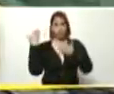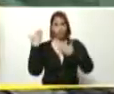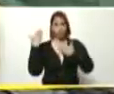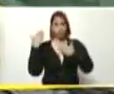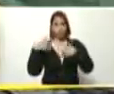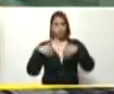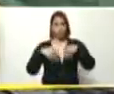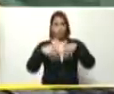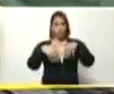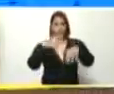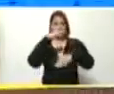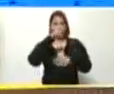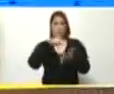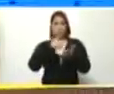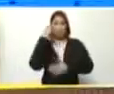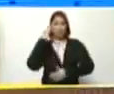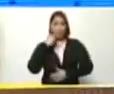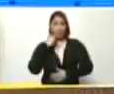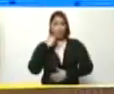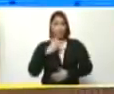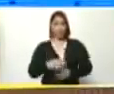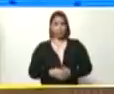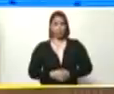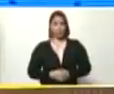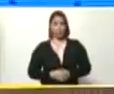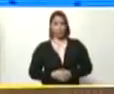Nacional Bolivariana, presente.